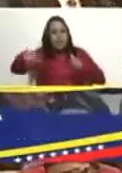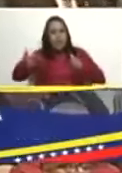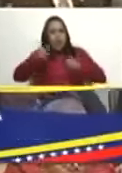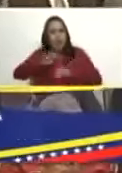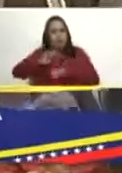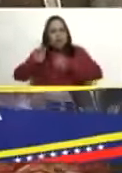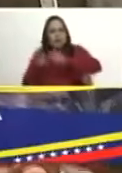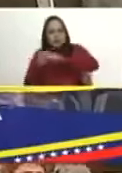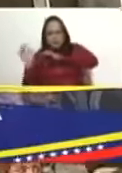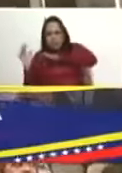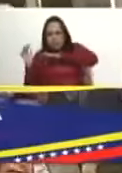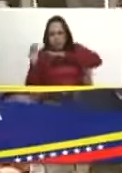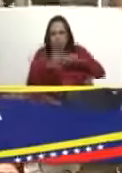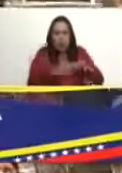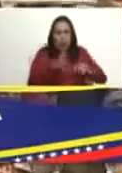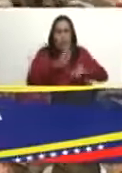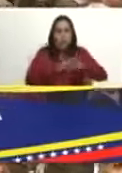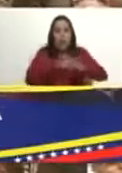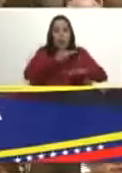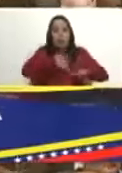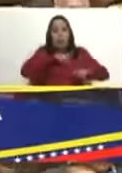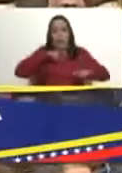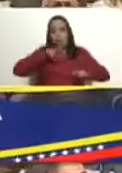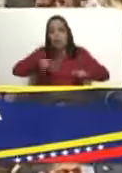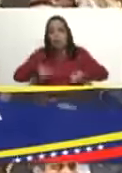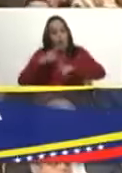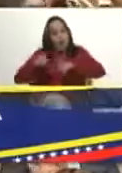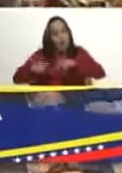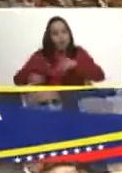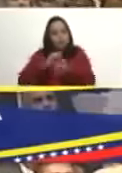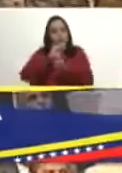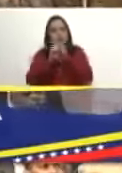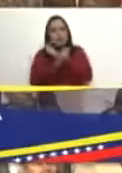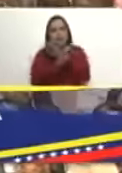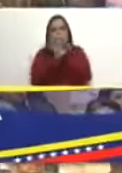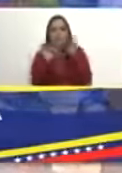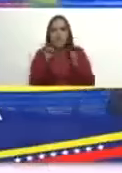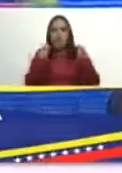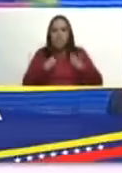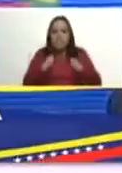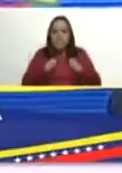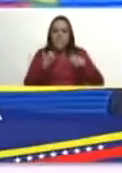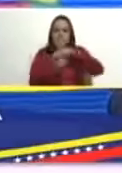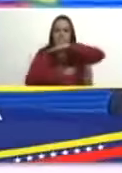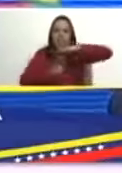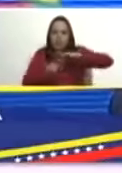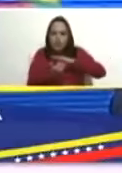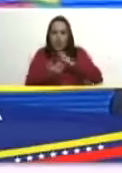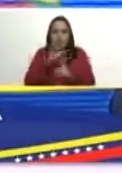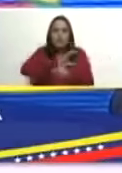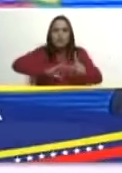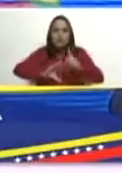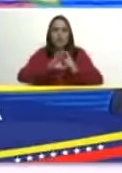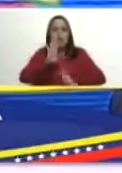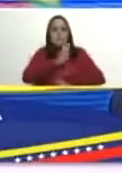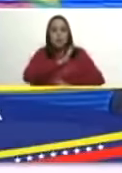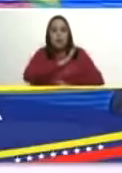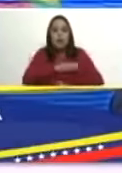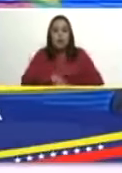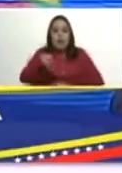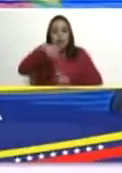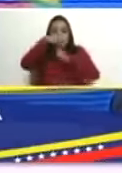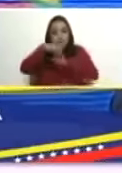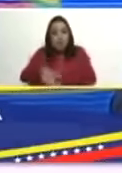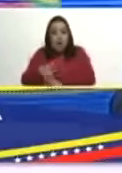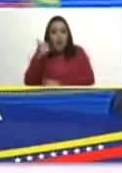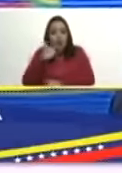el modo en que vivían, el modo en que organizaban su vida a través de su Estado, de sus instituciones, de su cultura. Esa imposición